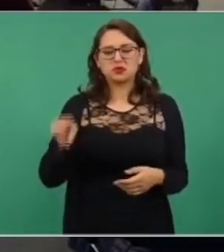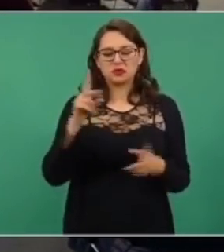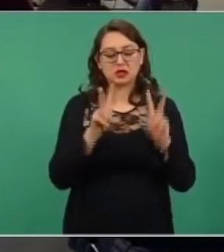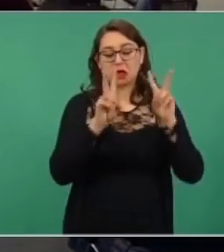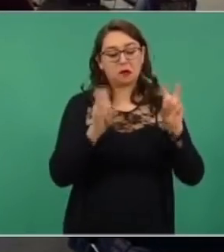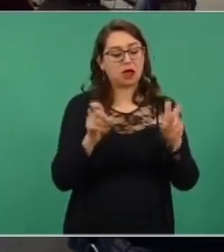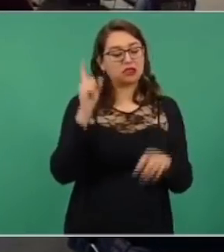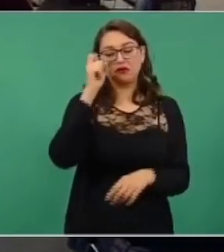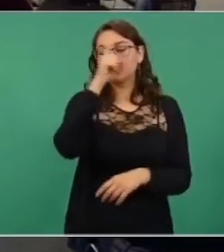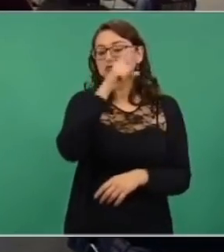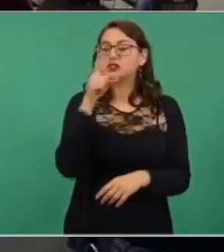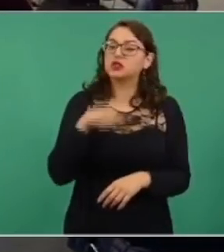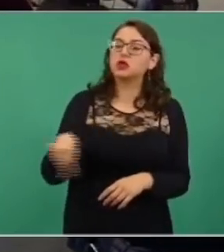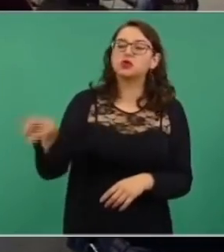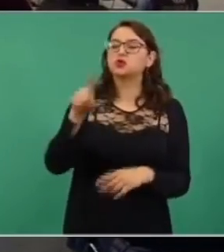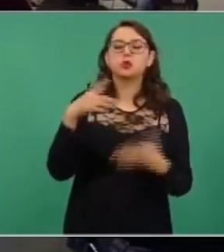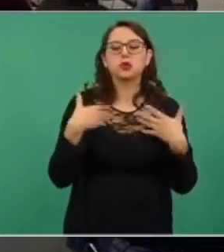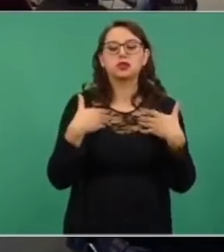pueblo. ¿Cómo no?